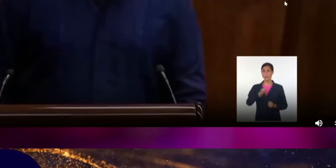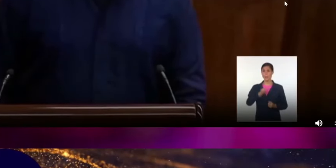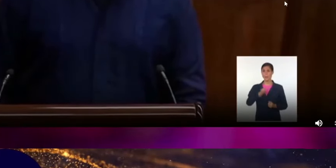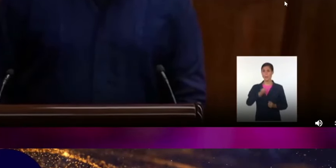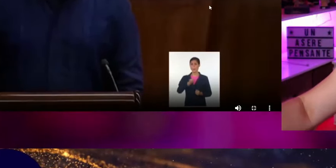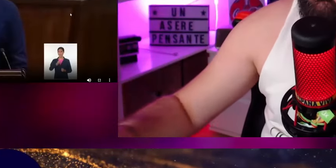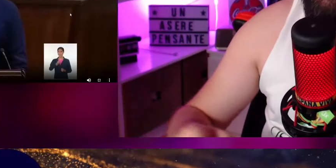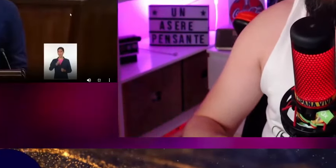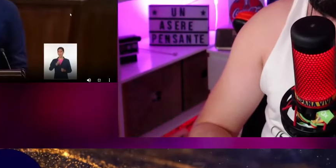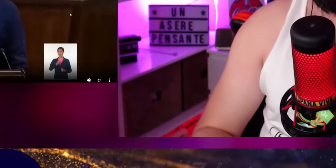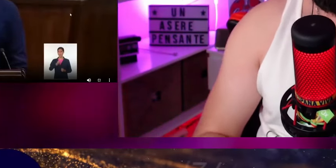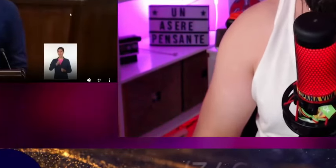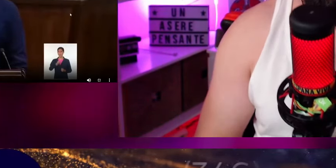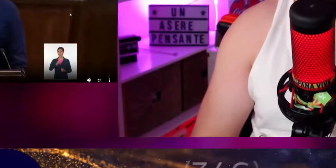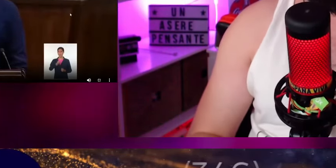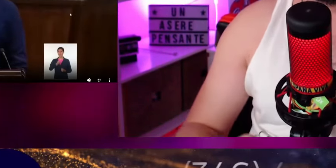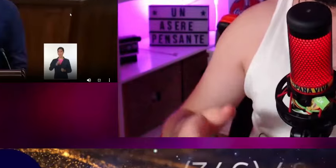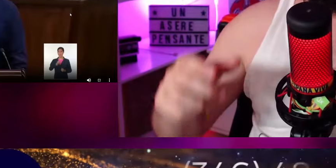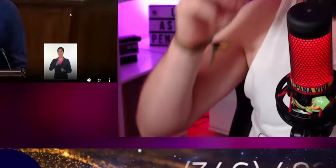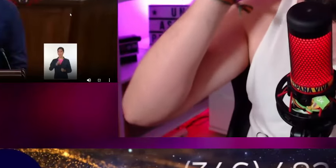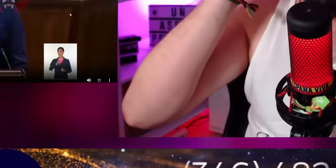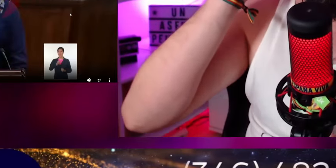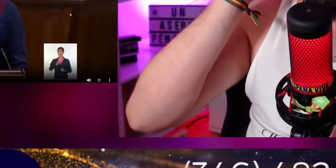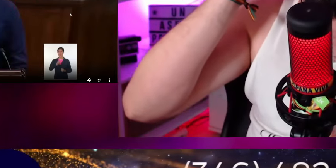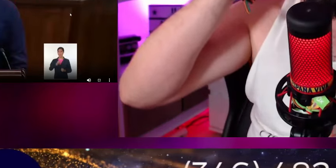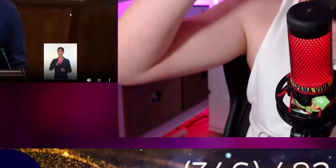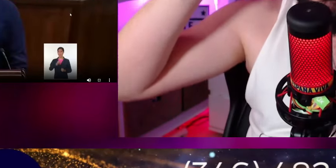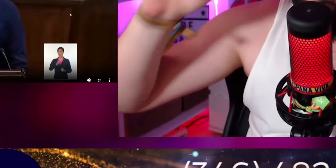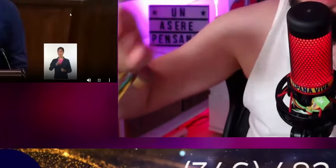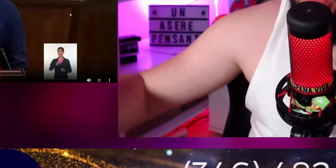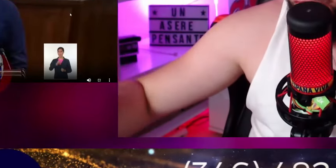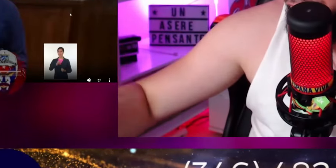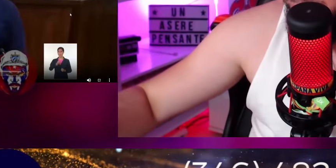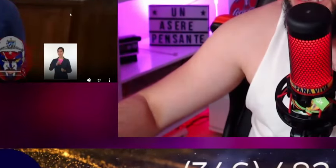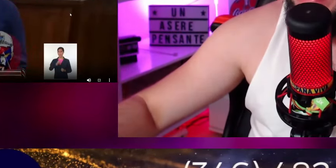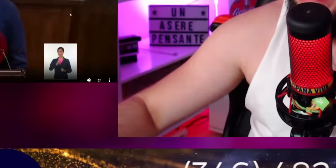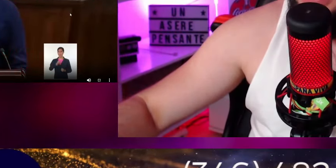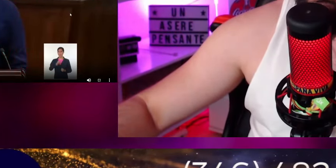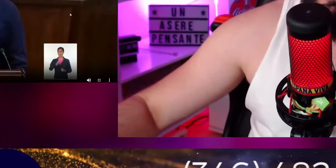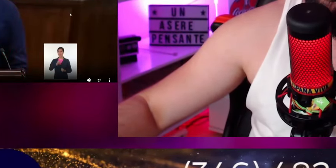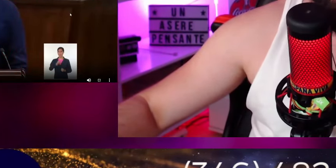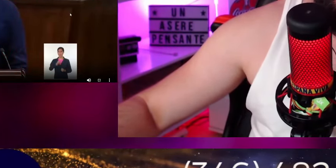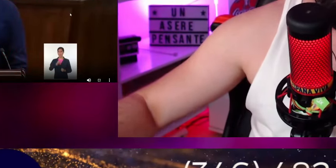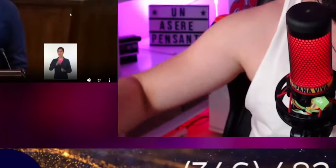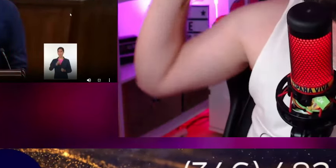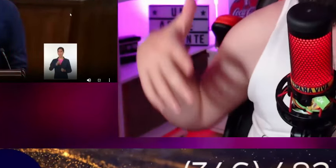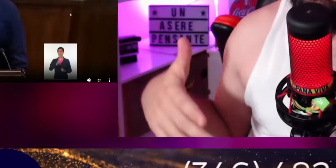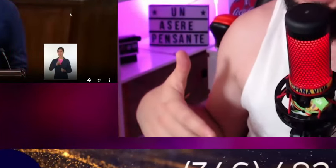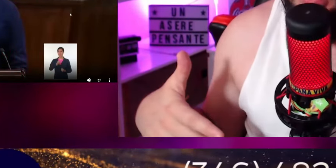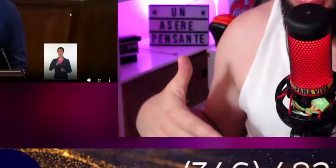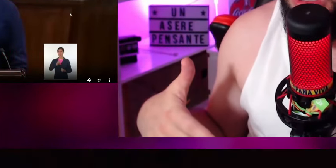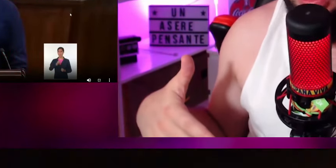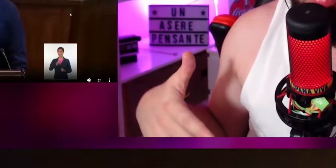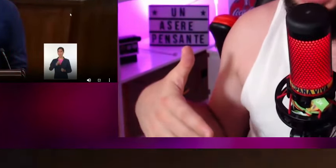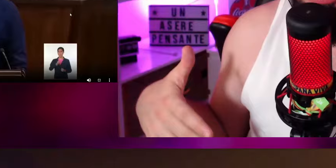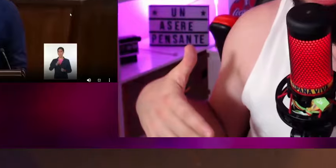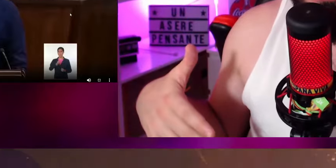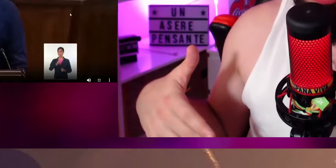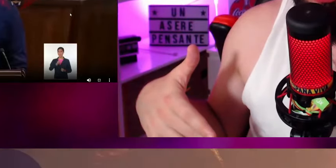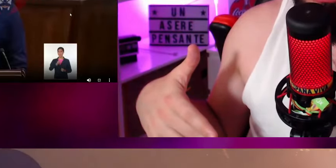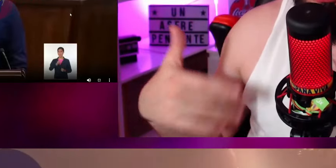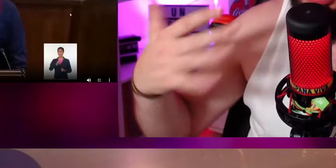cosa más fea! Dice que le van a continuar dando reveses al imperio. Dime algo tú de eso. Reveses al imperio. Ahora mismo tú sabes cómo